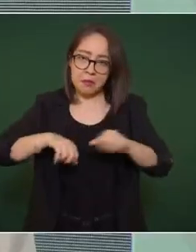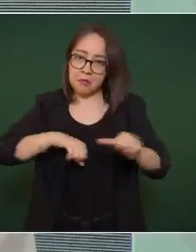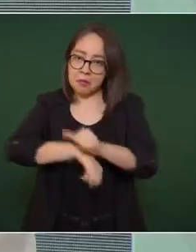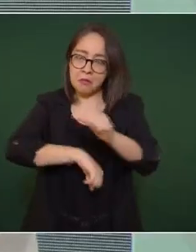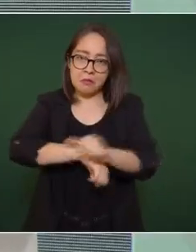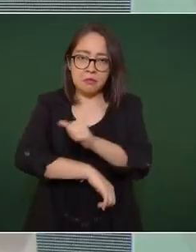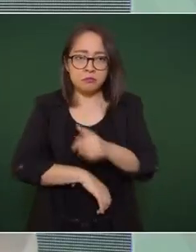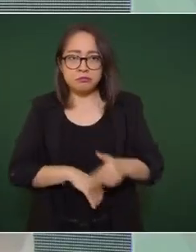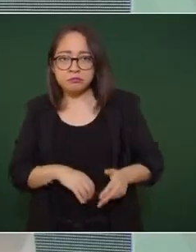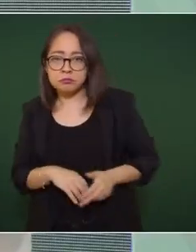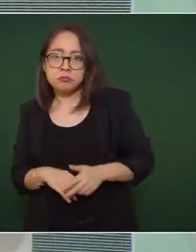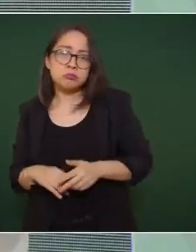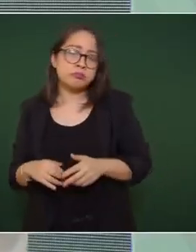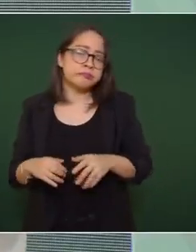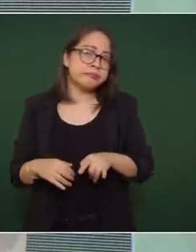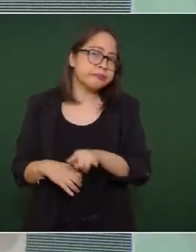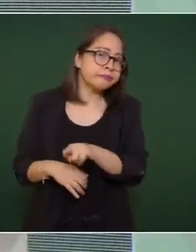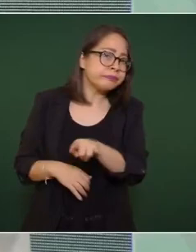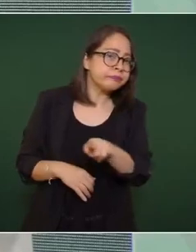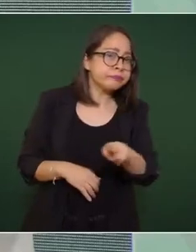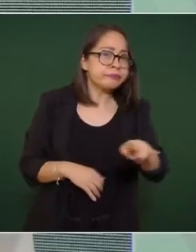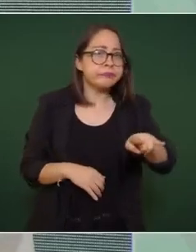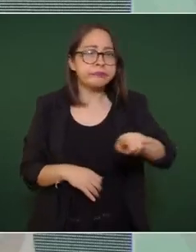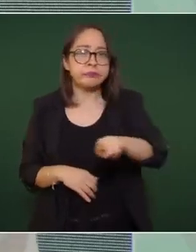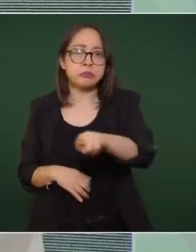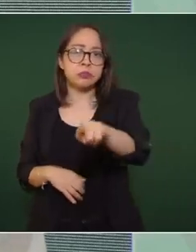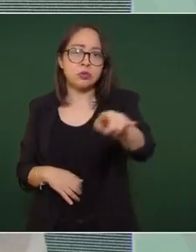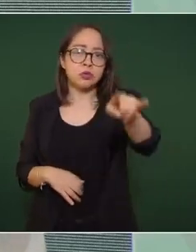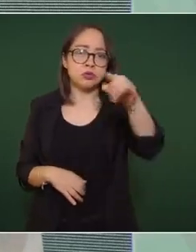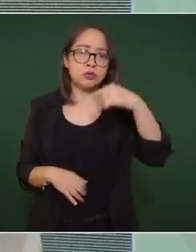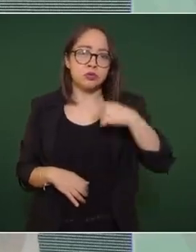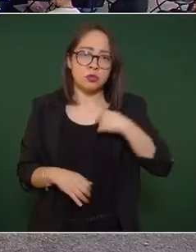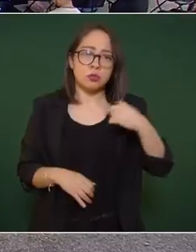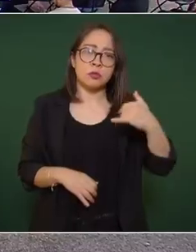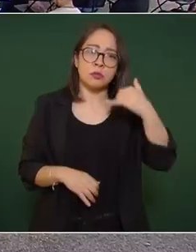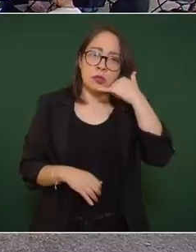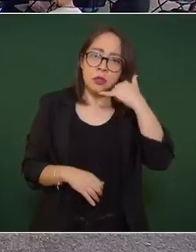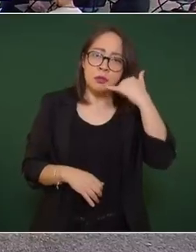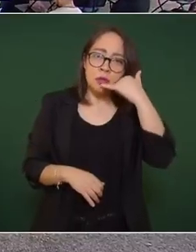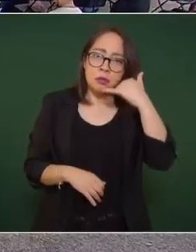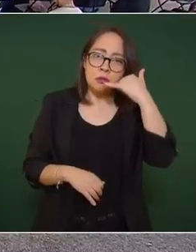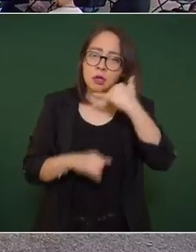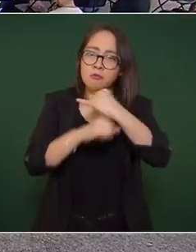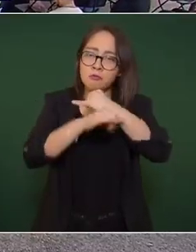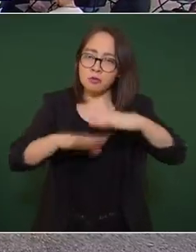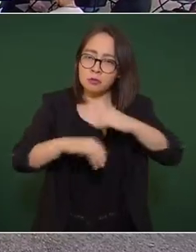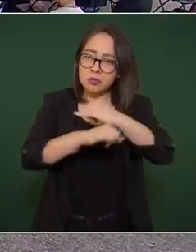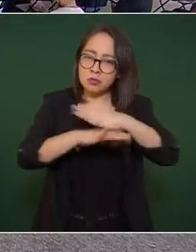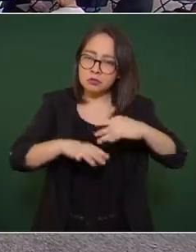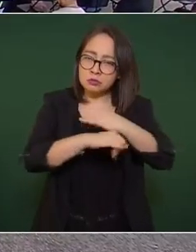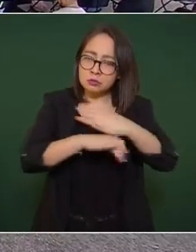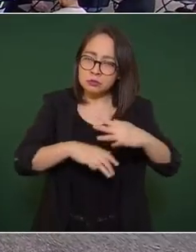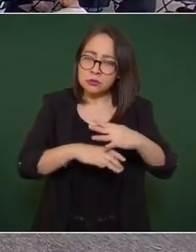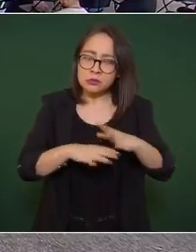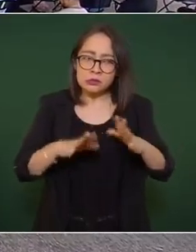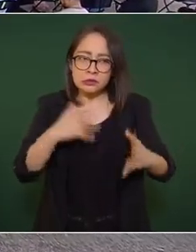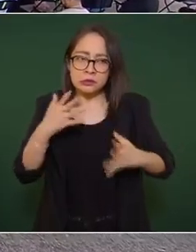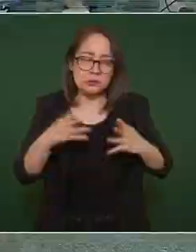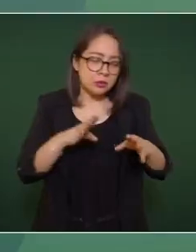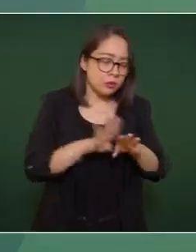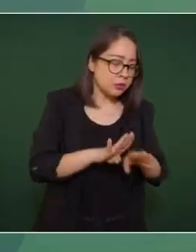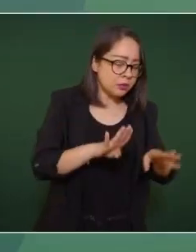Y en el camino iba yo recibiendo información y tomando